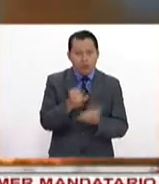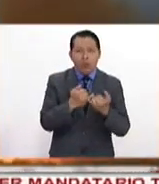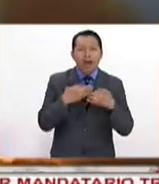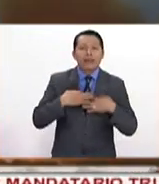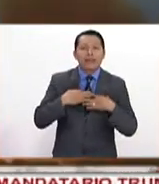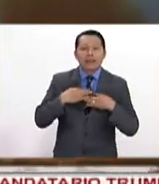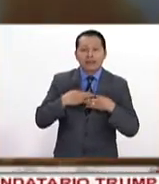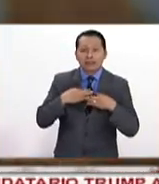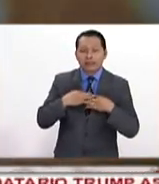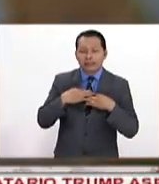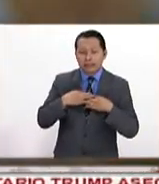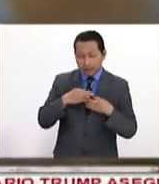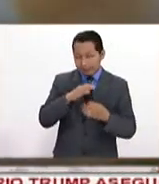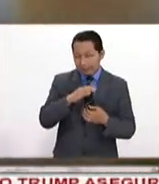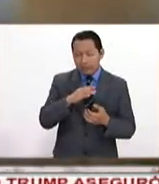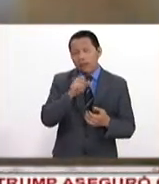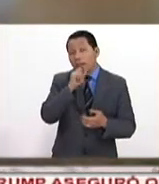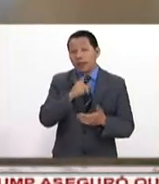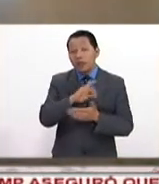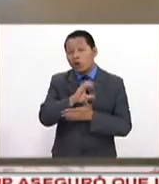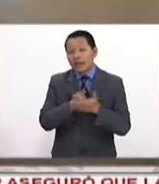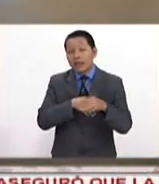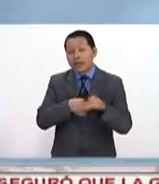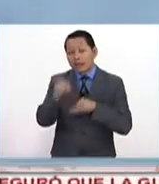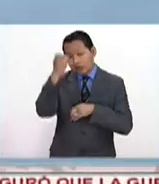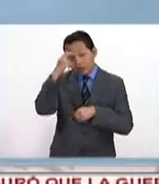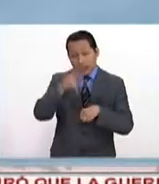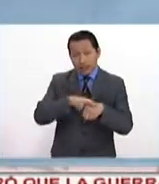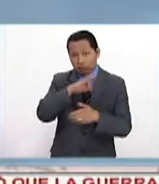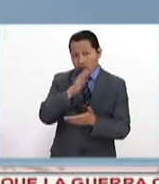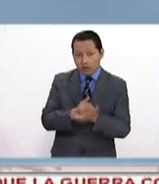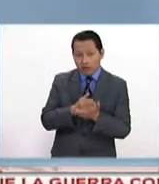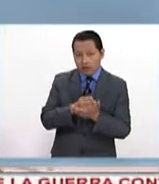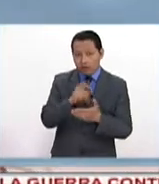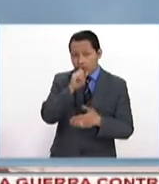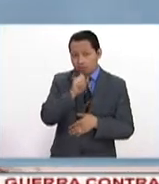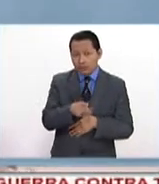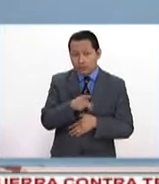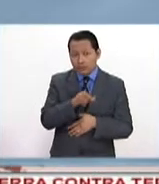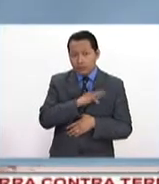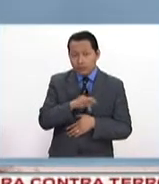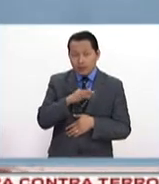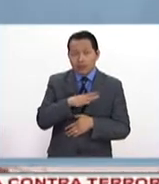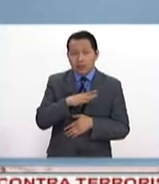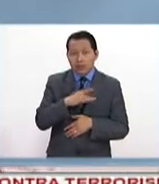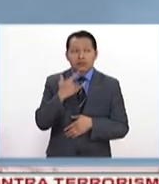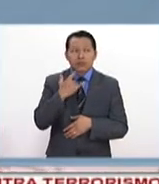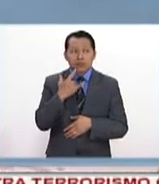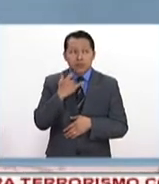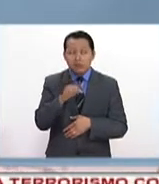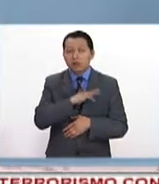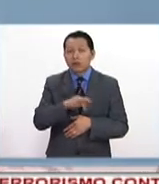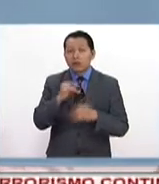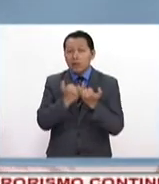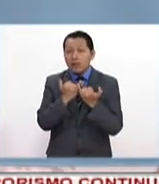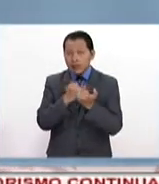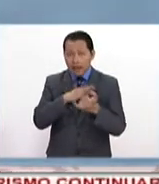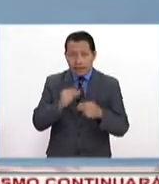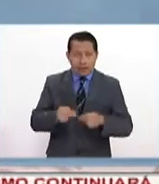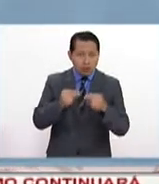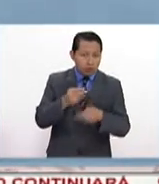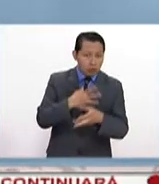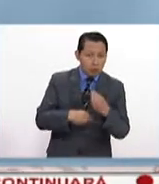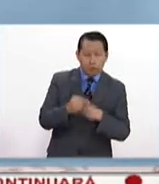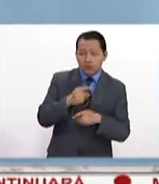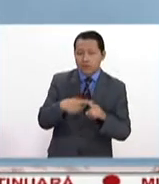textiles, poner fin a los contratos de trabajadores extranjeros, reprimir los esfuerzos de contrabando, detener los negocios conjuntos